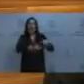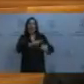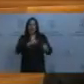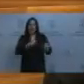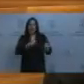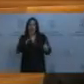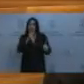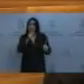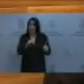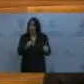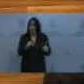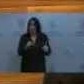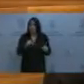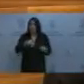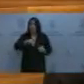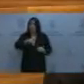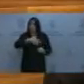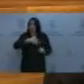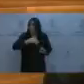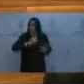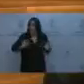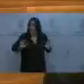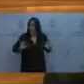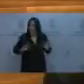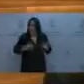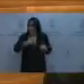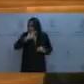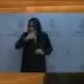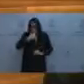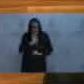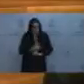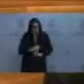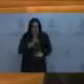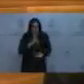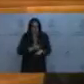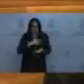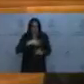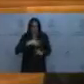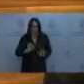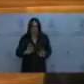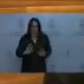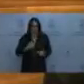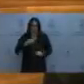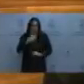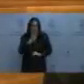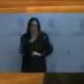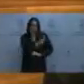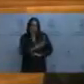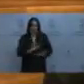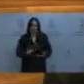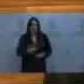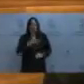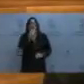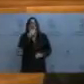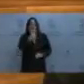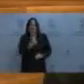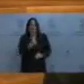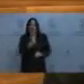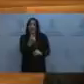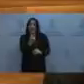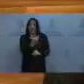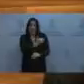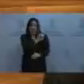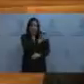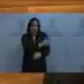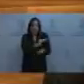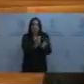no es imposible que esto ocurra, sino que es muy probable, ¿no? Y se lo decimos ya, ¿no? Es fácil que el dinero de los avales y los préstamos